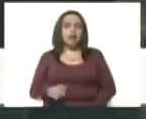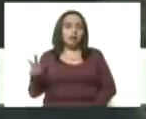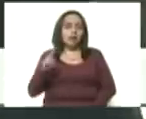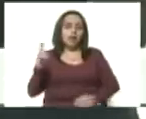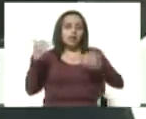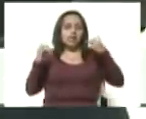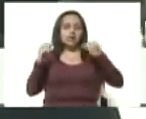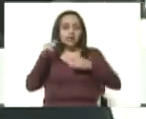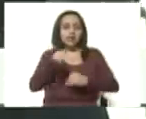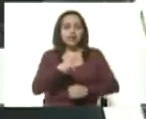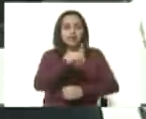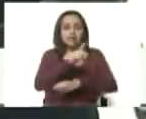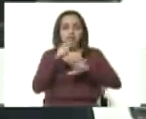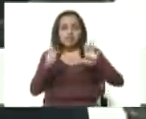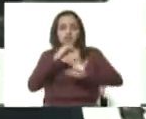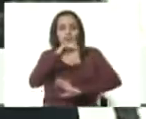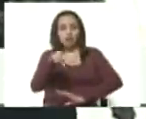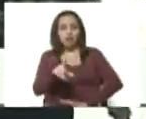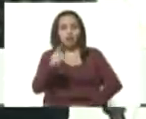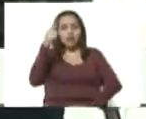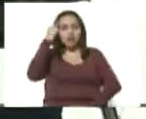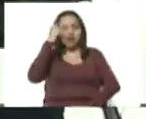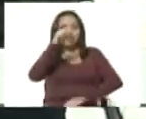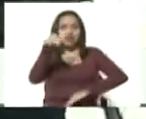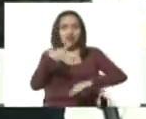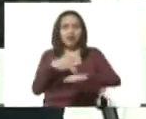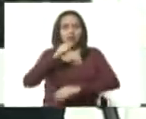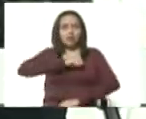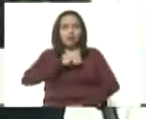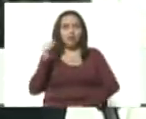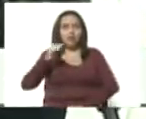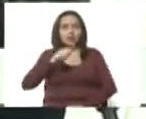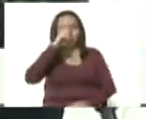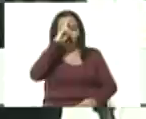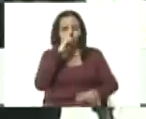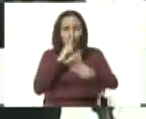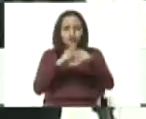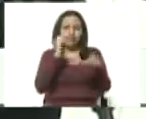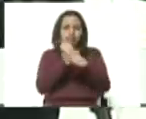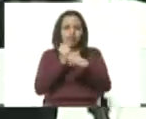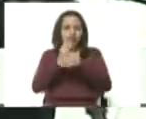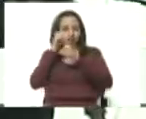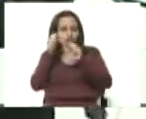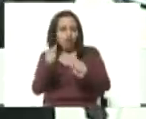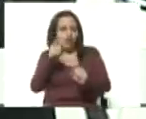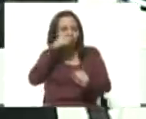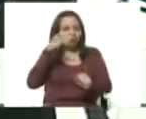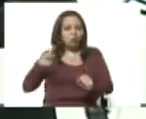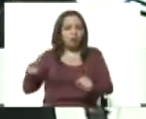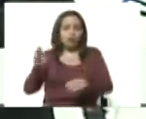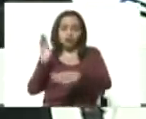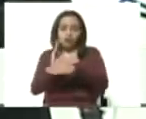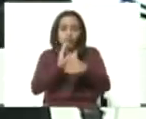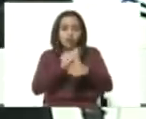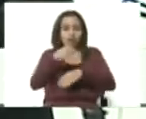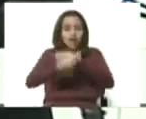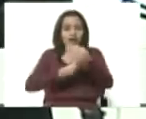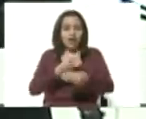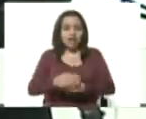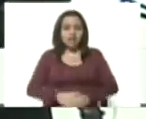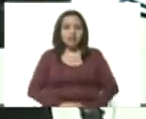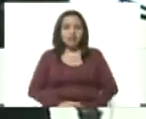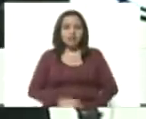este 16 de julio el Día Nacional del Policía en reconocimiento a la labor de seguridad ciudadana y prevención que realizan